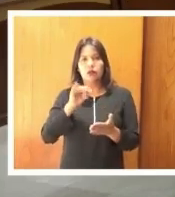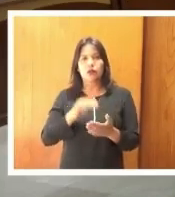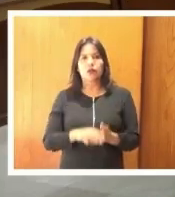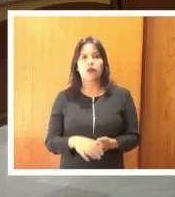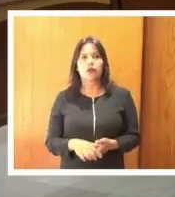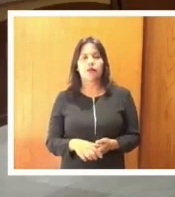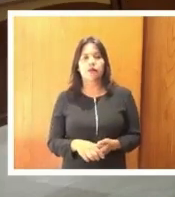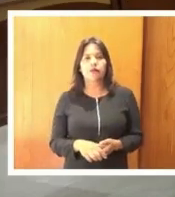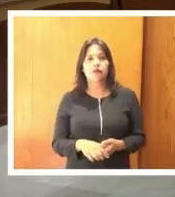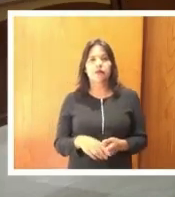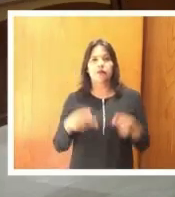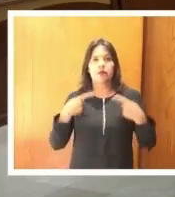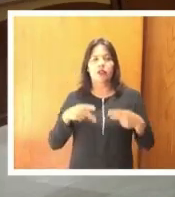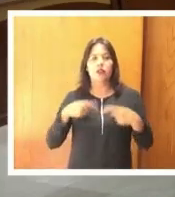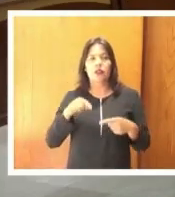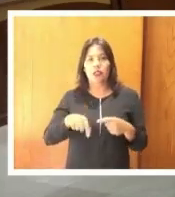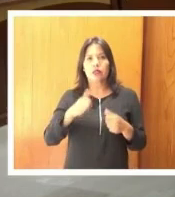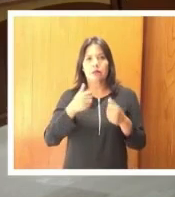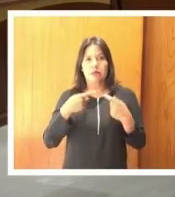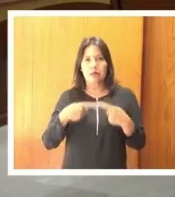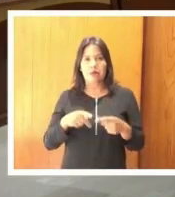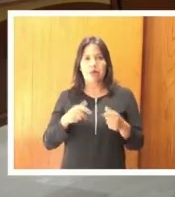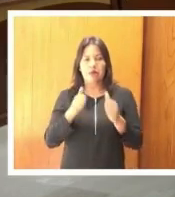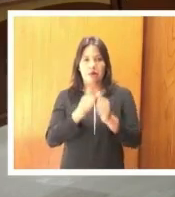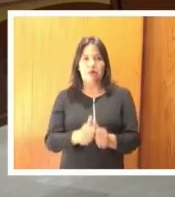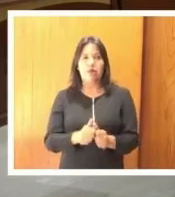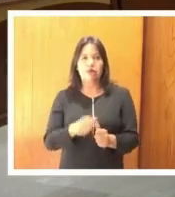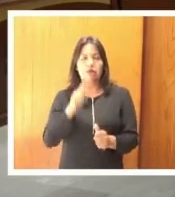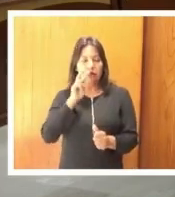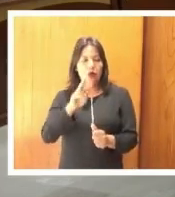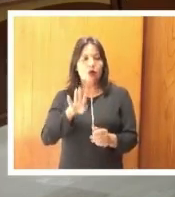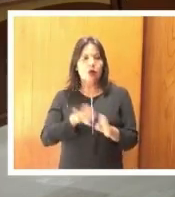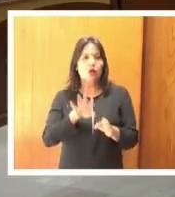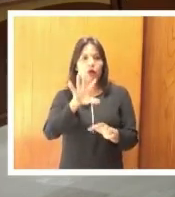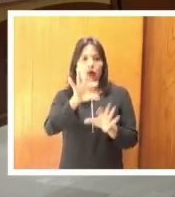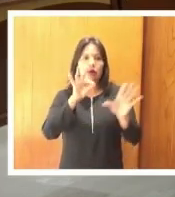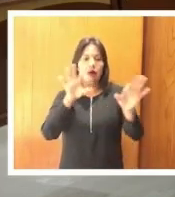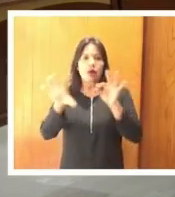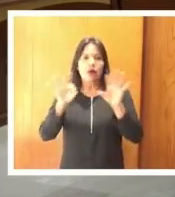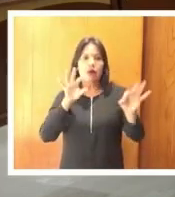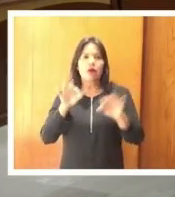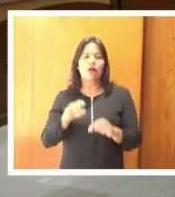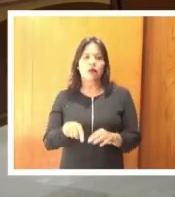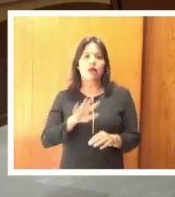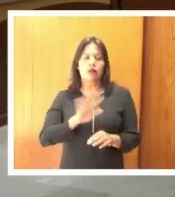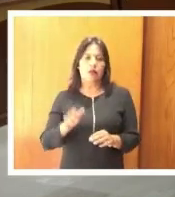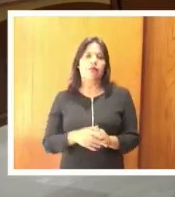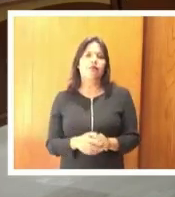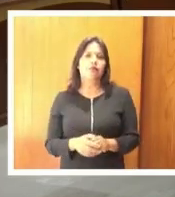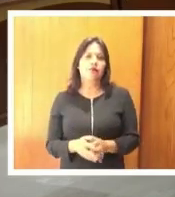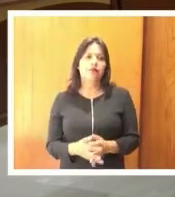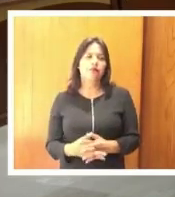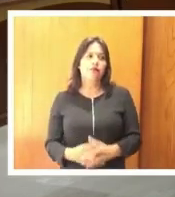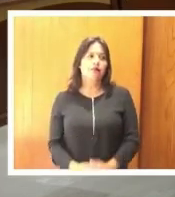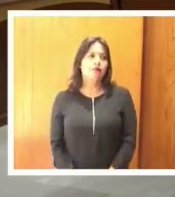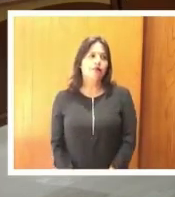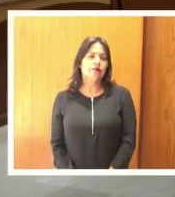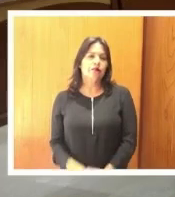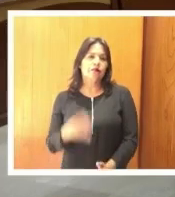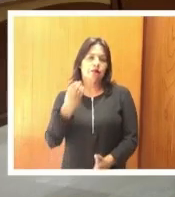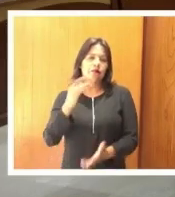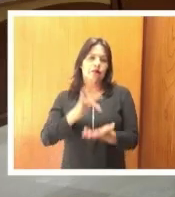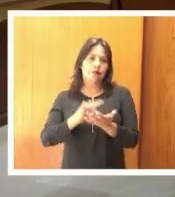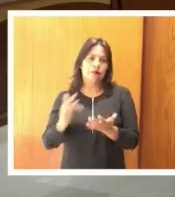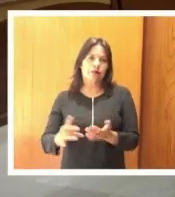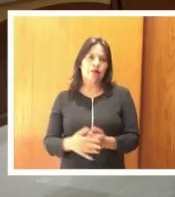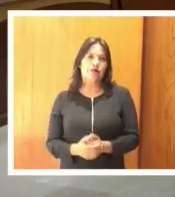emitidos por los integrantes del pleno, ya fueron recabados por esta Secretaría Técnica. Es cuanto, comisionado presidente. Muchas gracias.